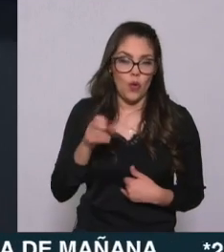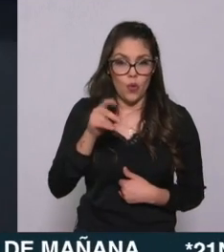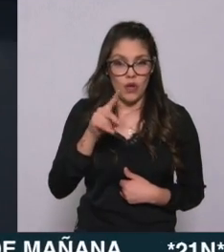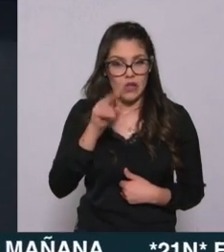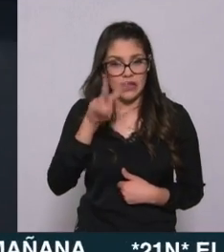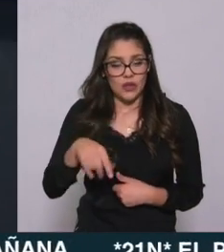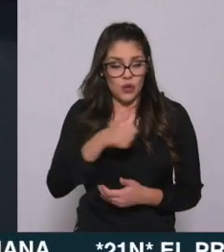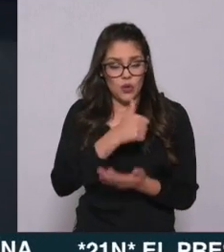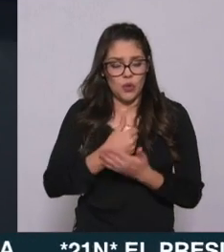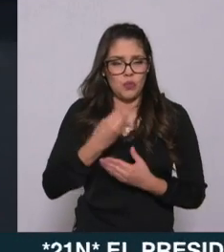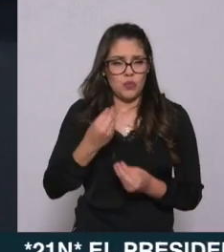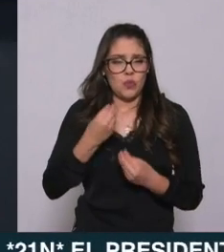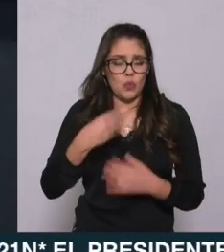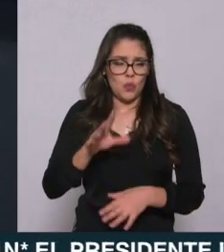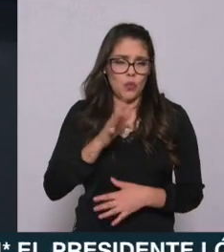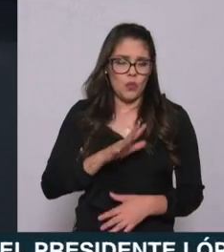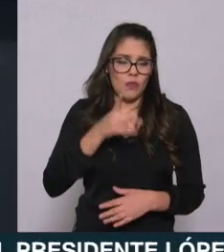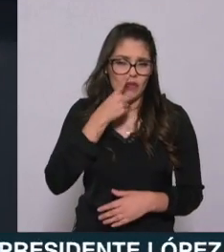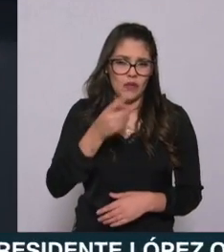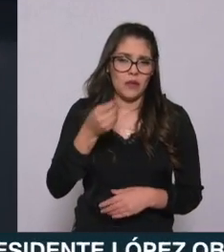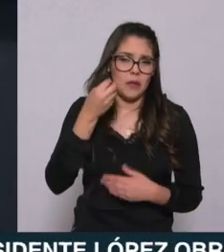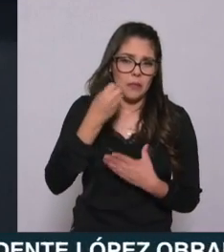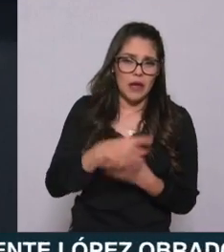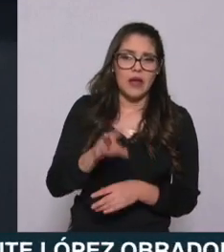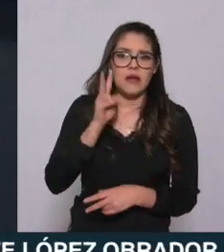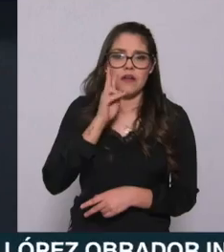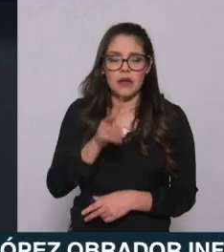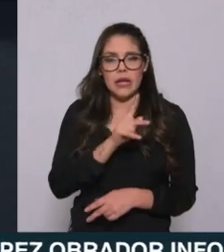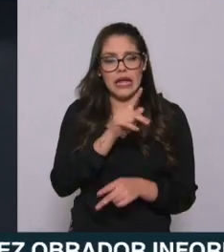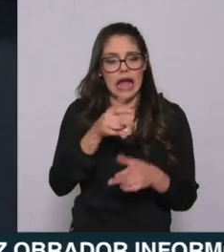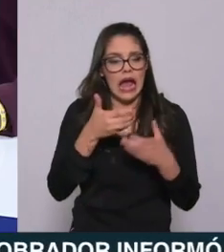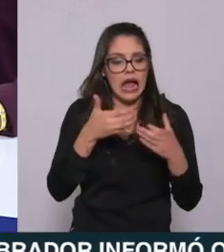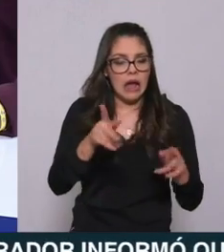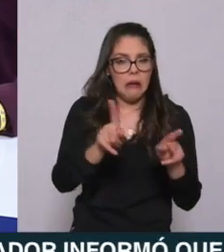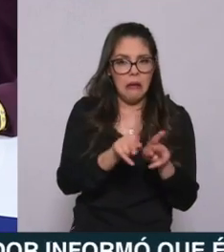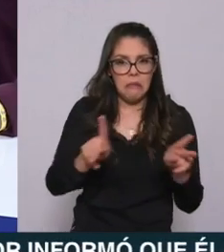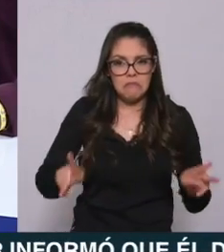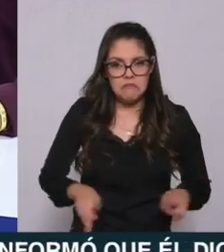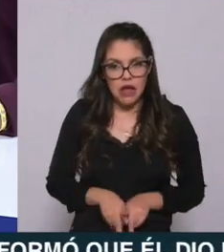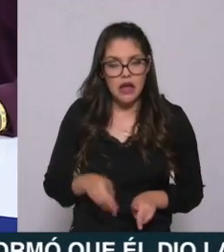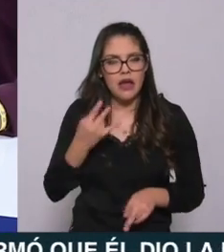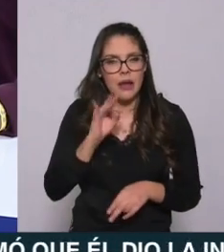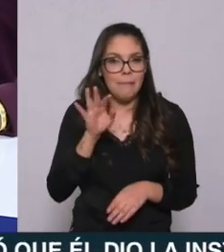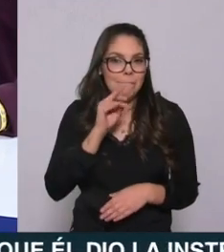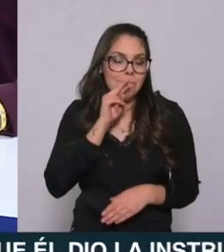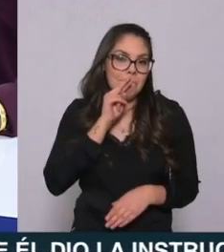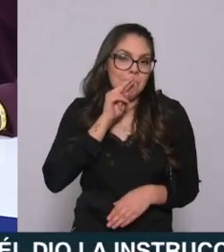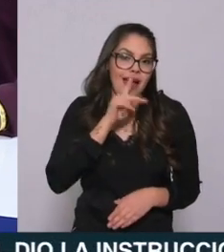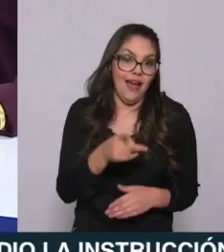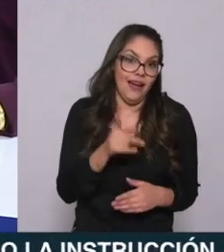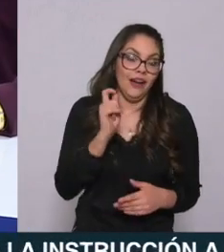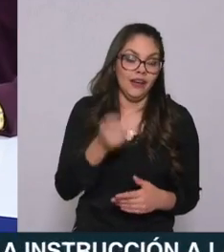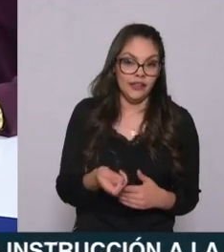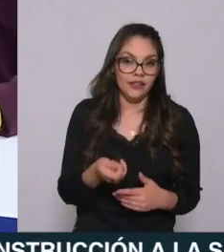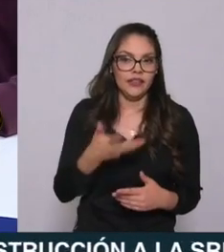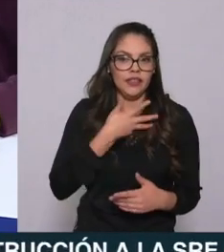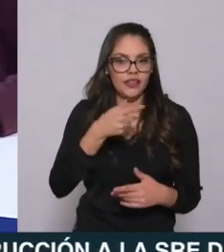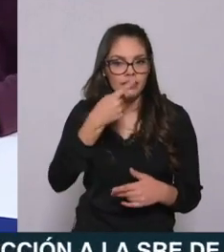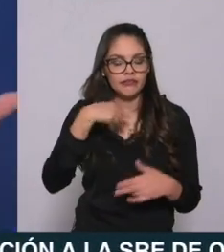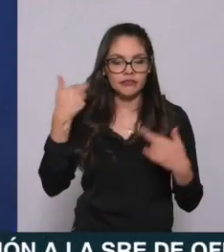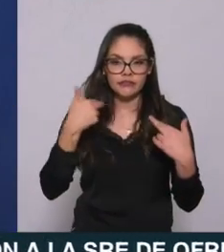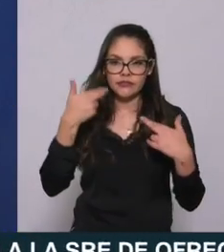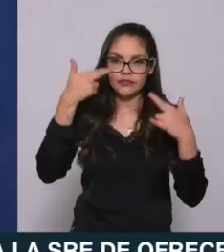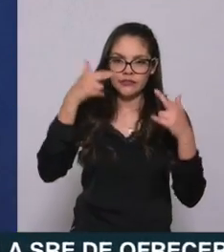tiene mucho talento y lo vemos en las calles, los vemos en las plazas, mostrando todo lo que ellos saben, pero qué mejor oportunidad que tener a los